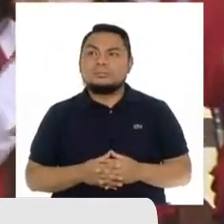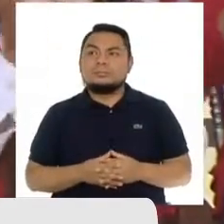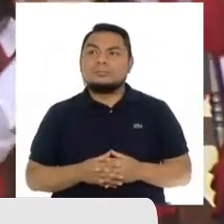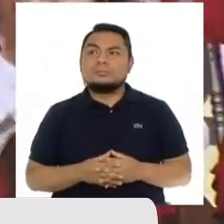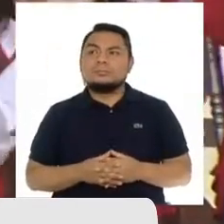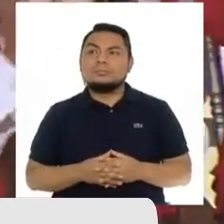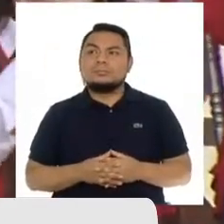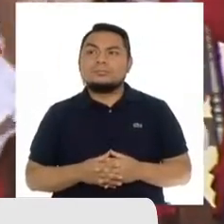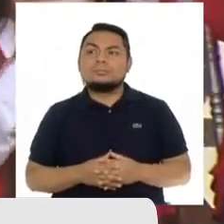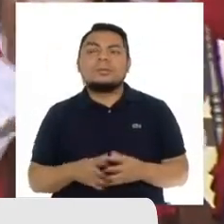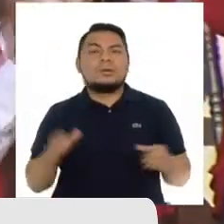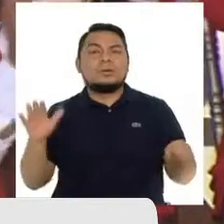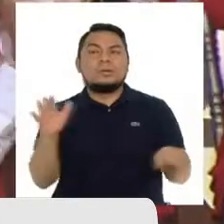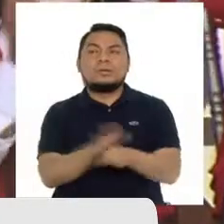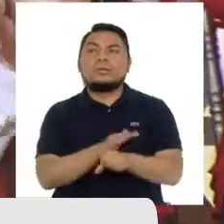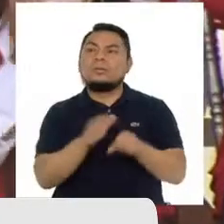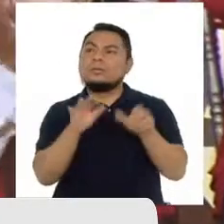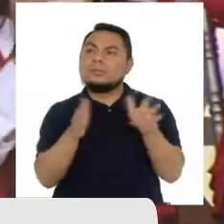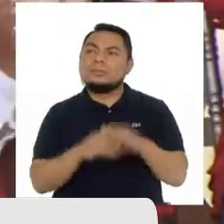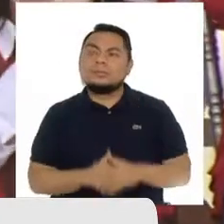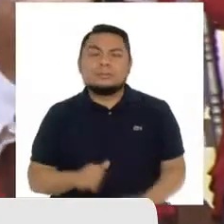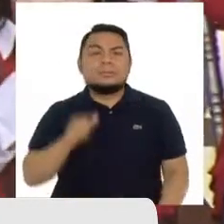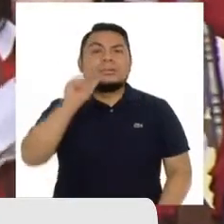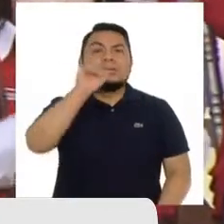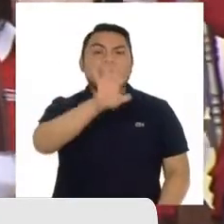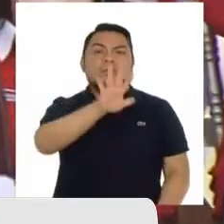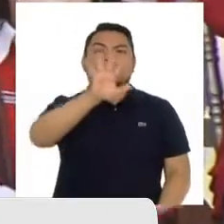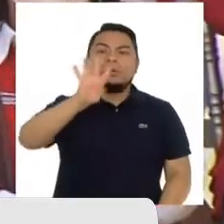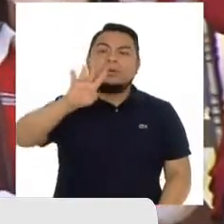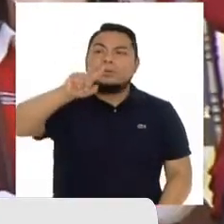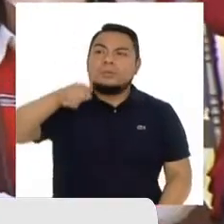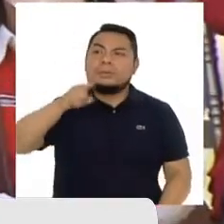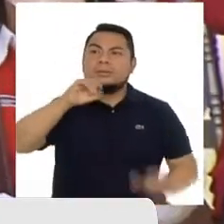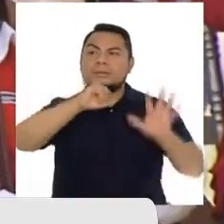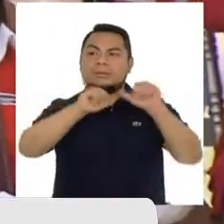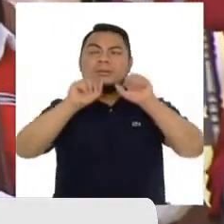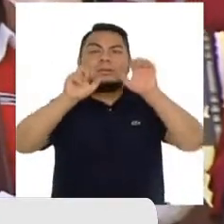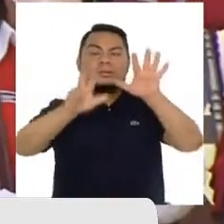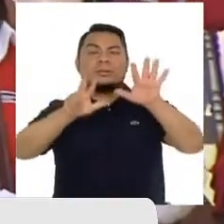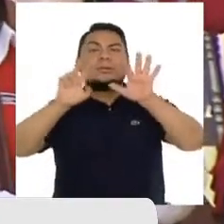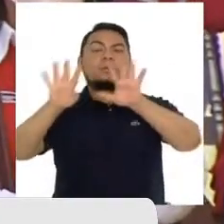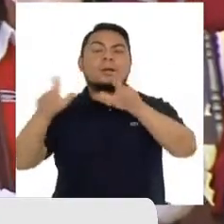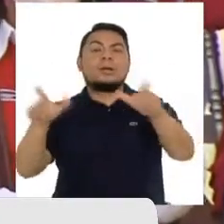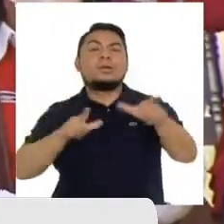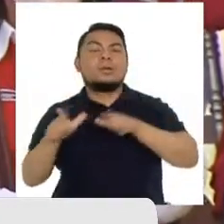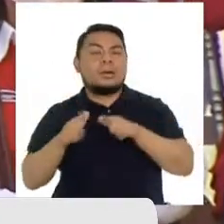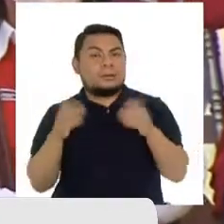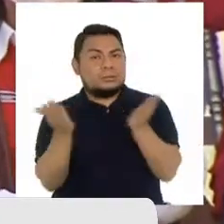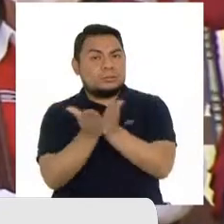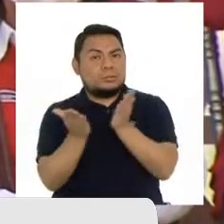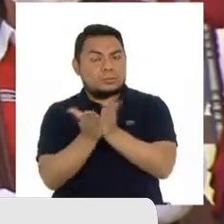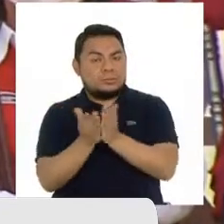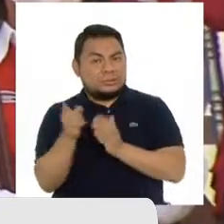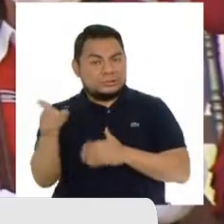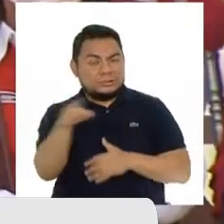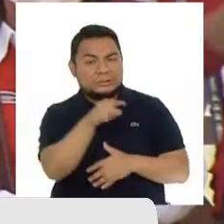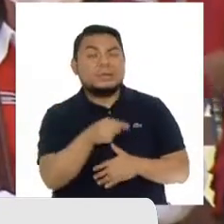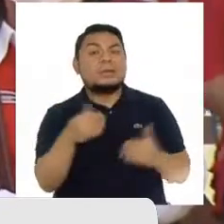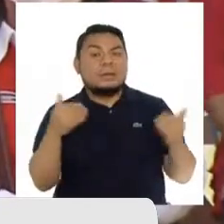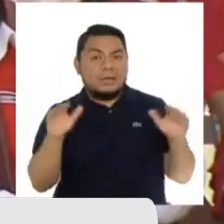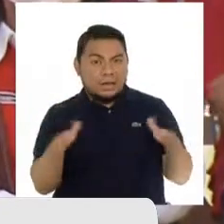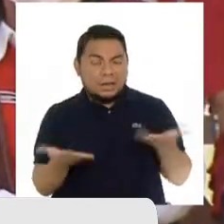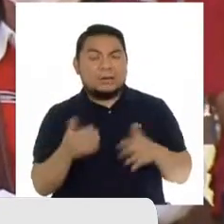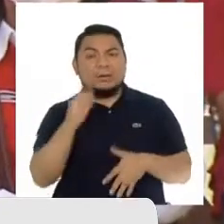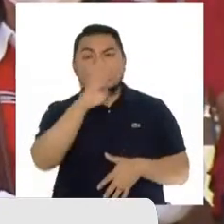un total de 54 mil 689 locales educativos cuentan con